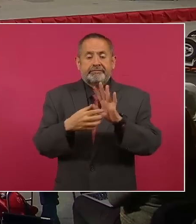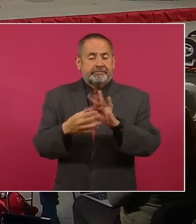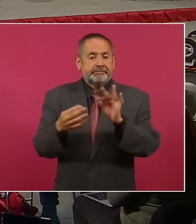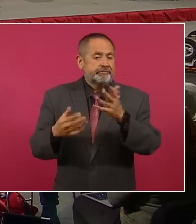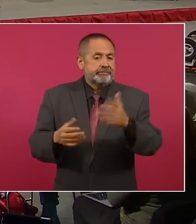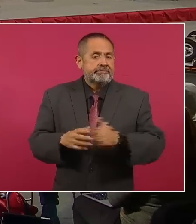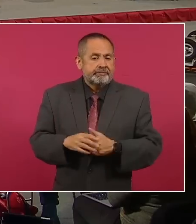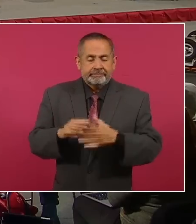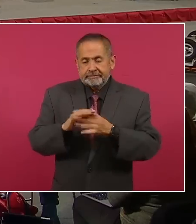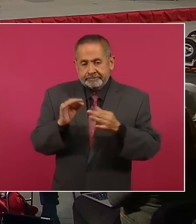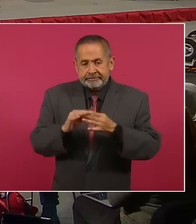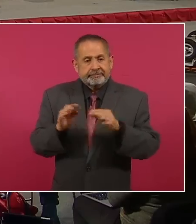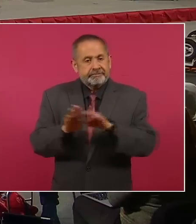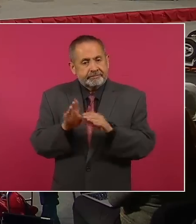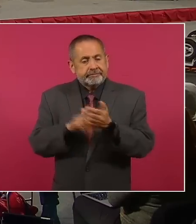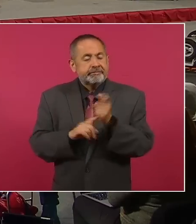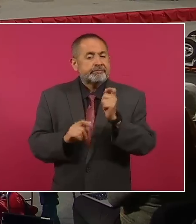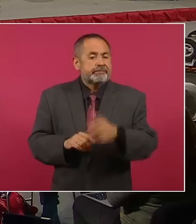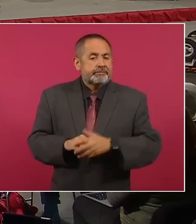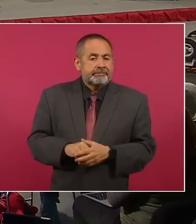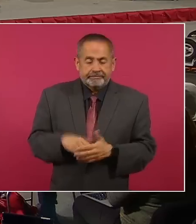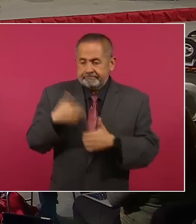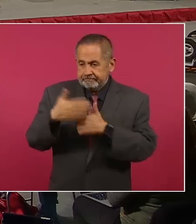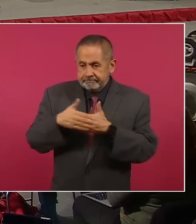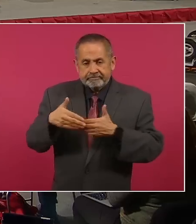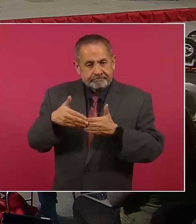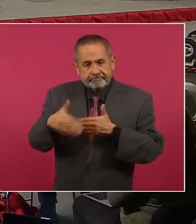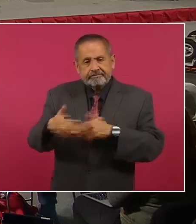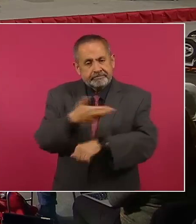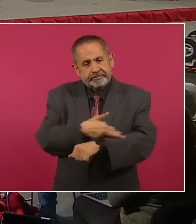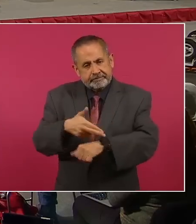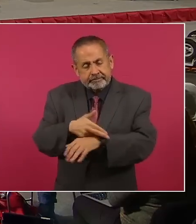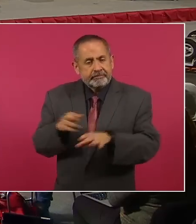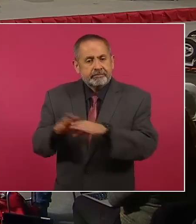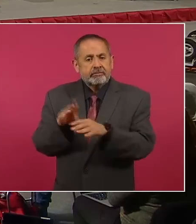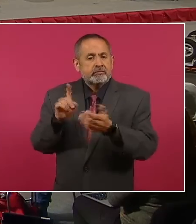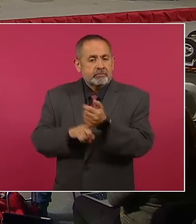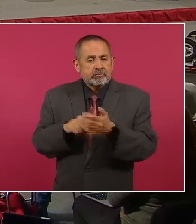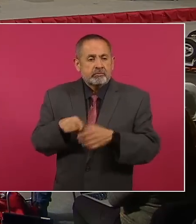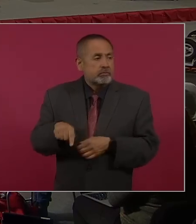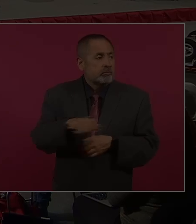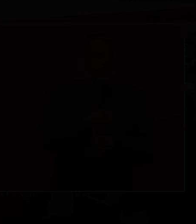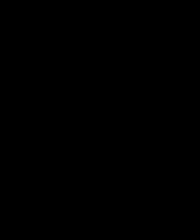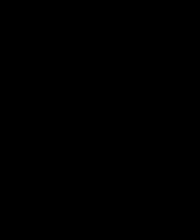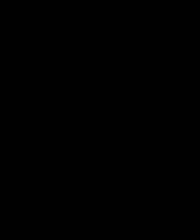la explicación y la proyección que tenemos del déficit de combustibles.